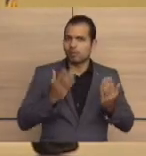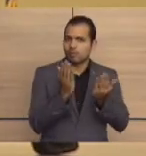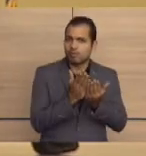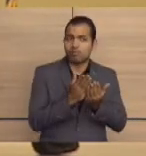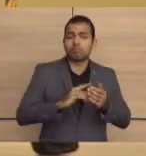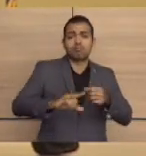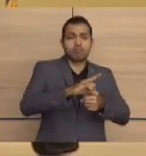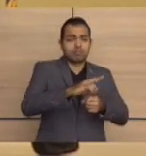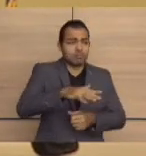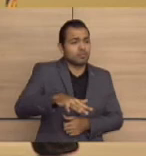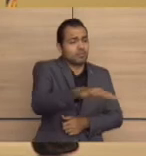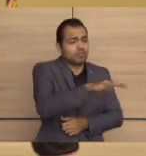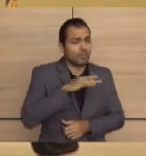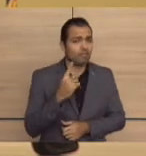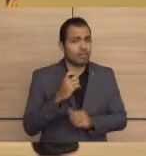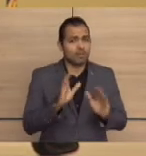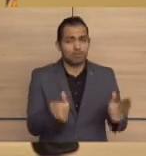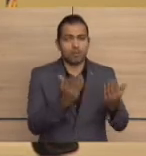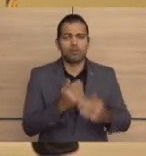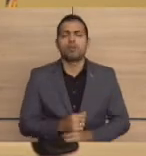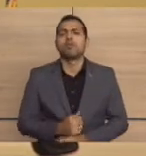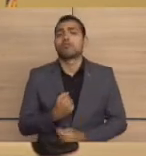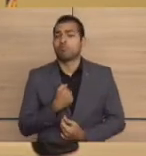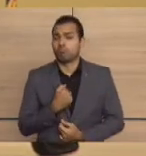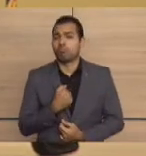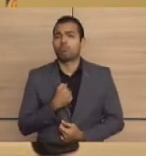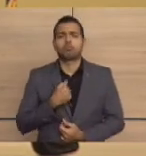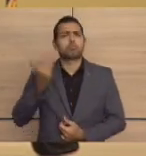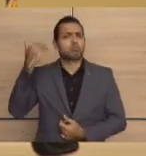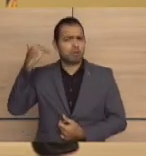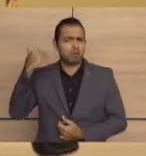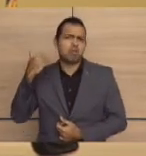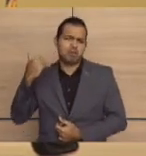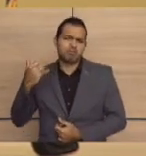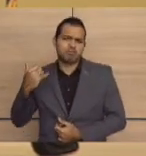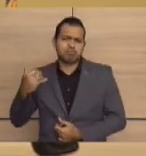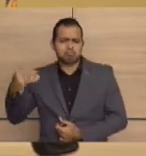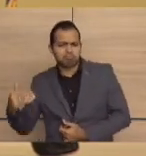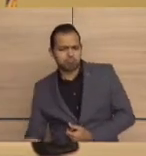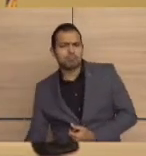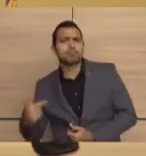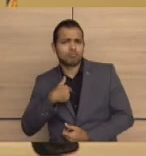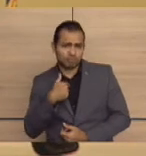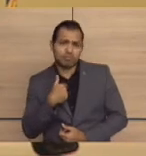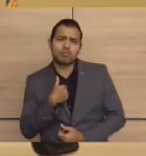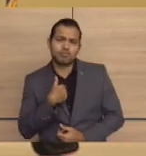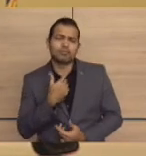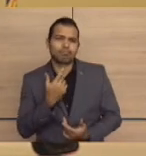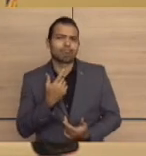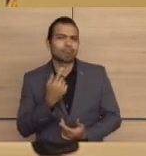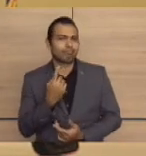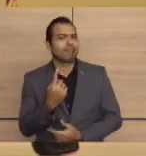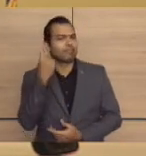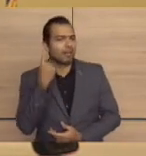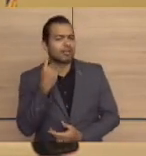una edad muy temprana vi que tenía muchas falencias académicas. Les cuento que para entrar a